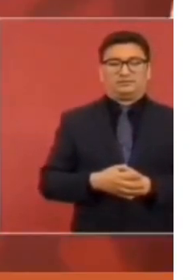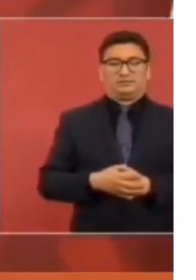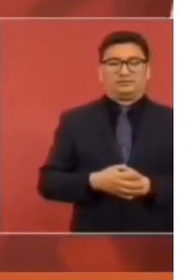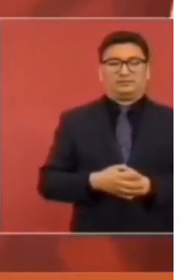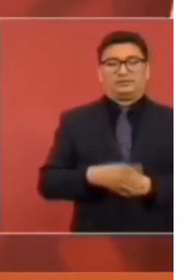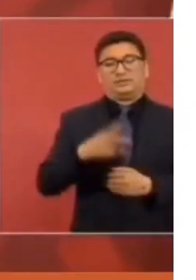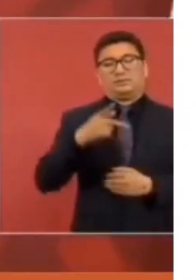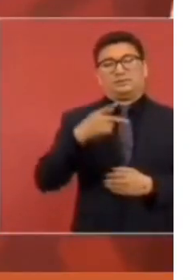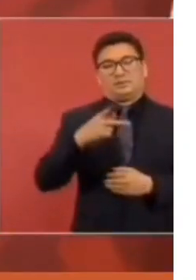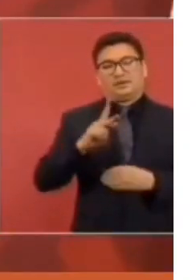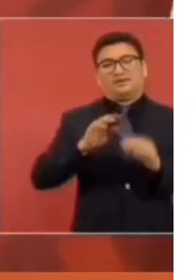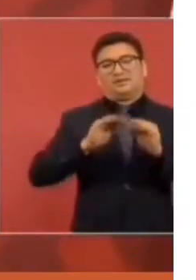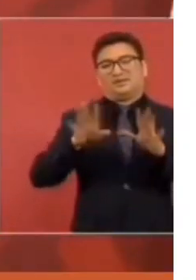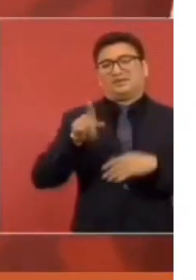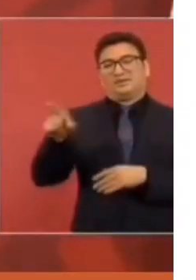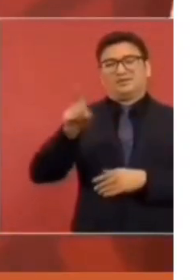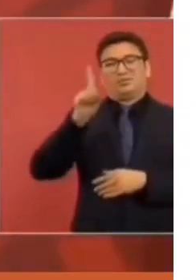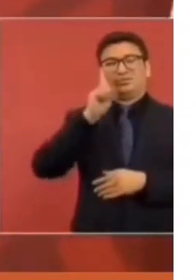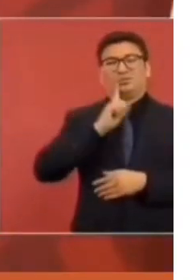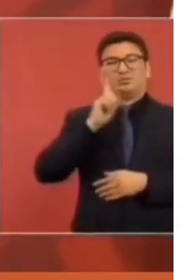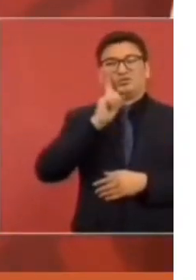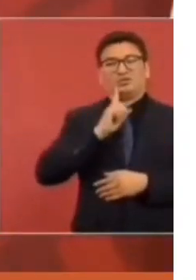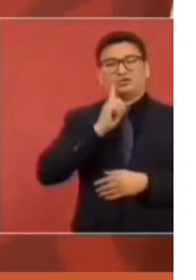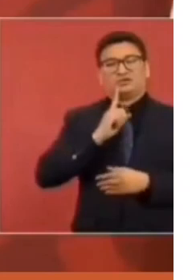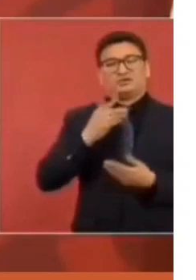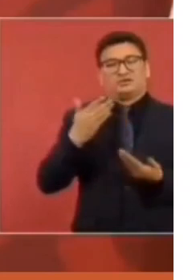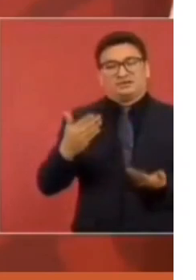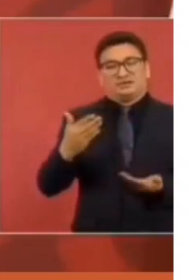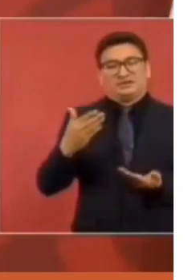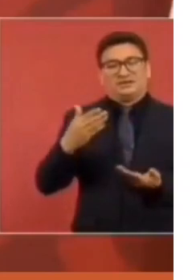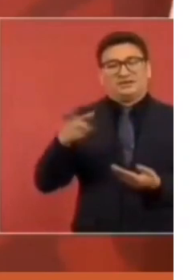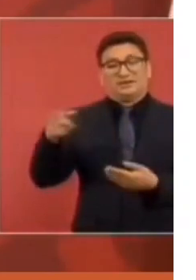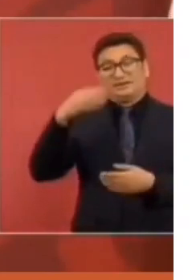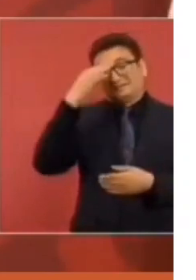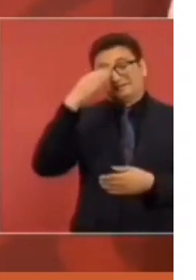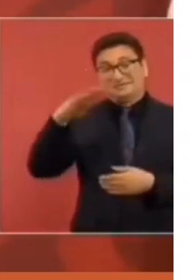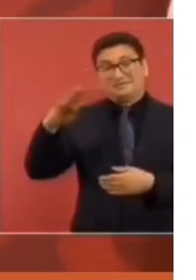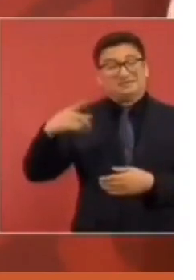es claro que la señora no nos quiere.